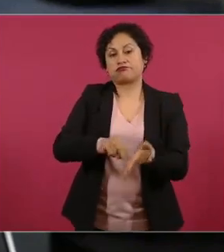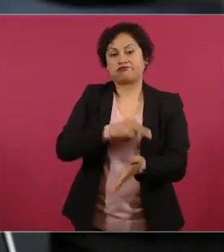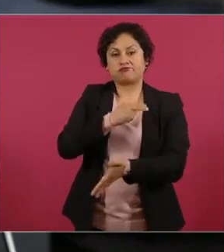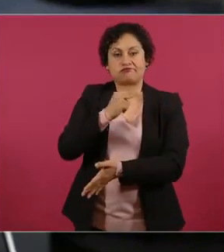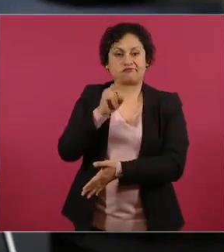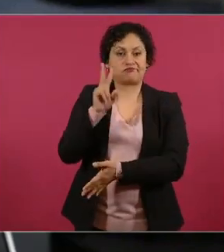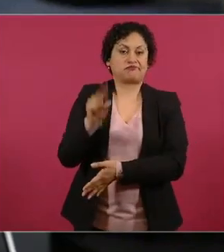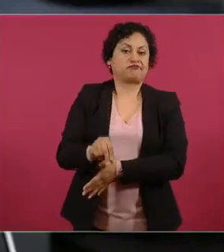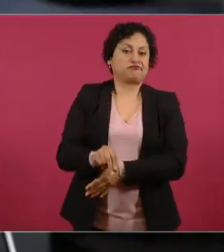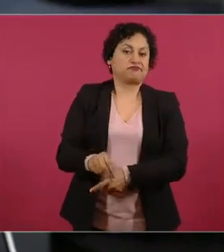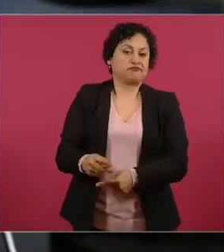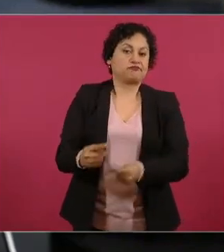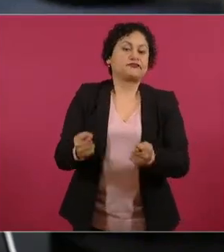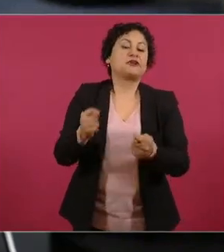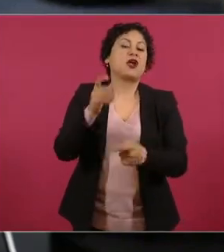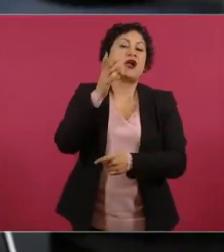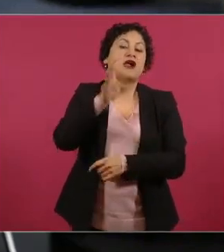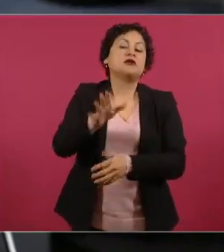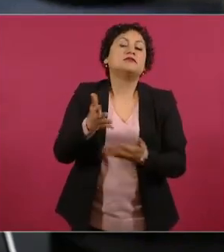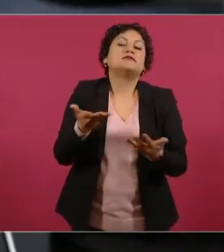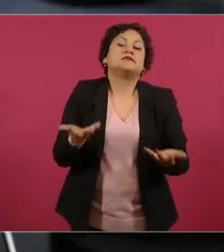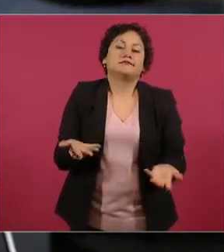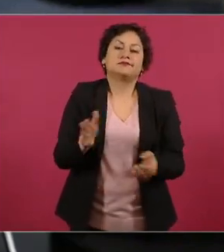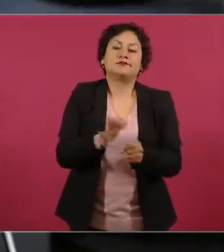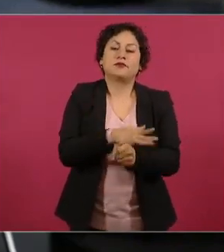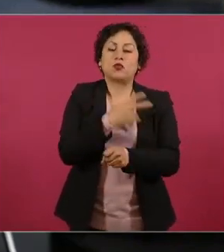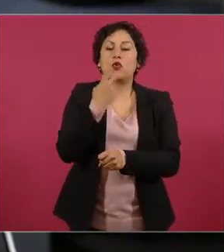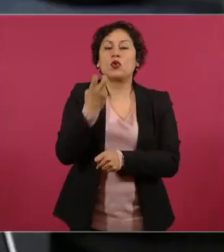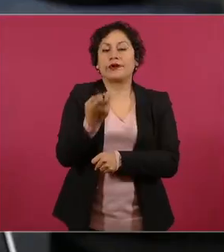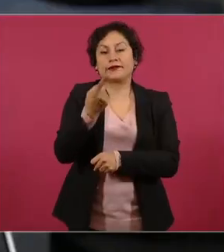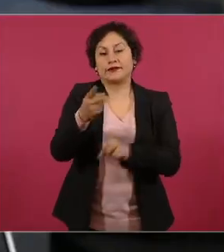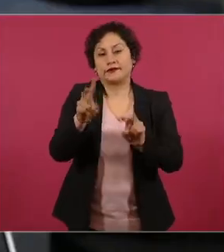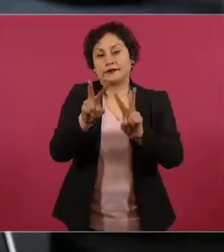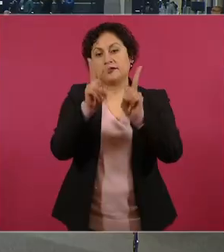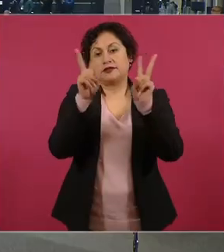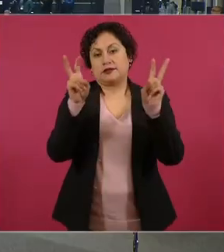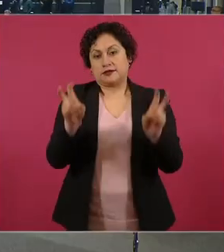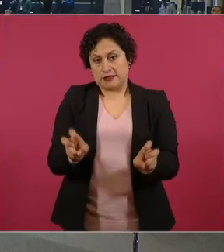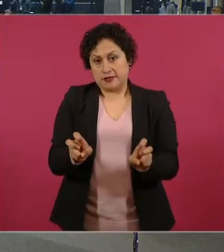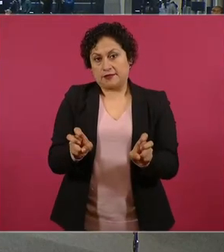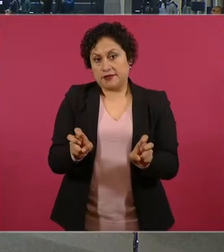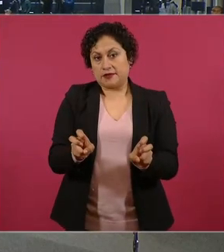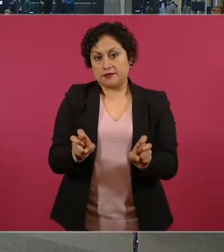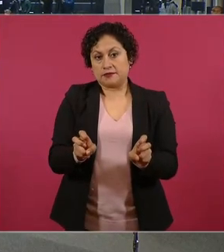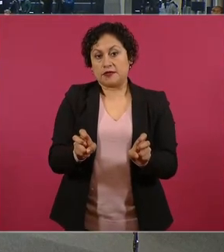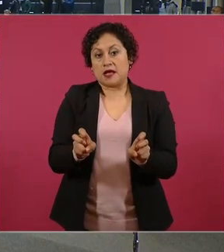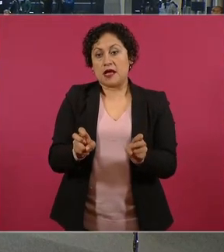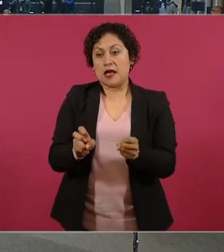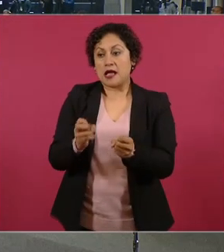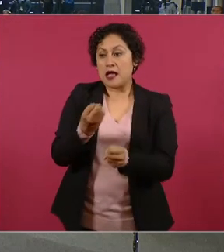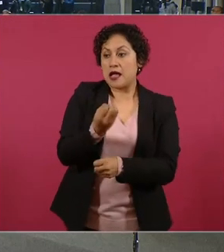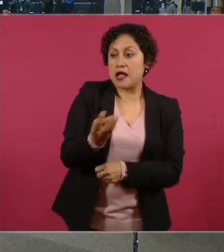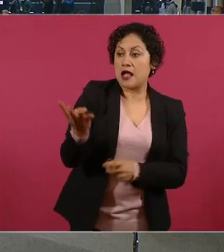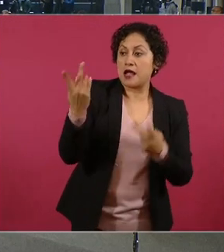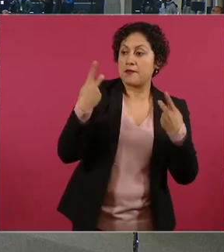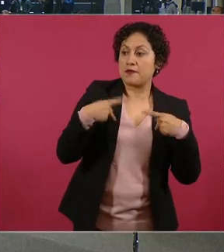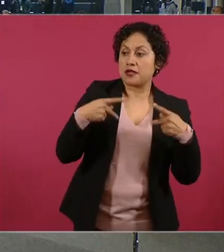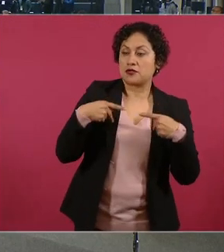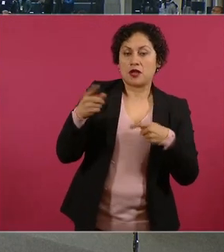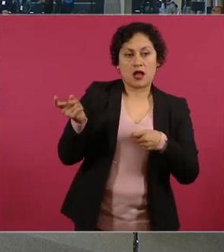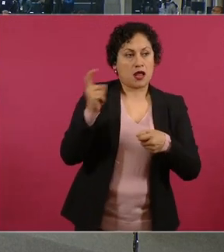Entonces, en torno a este tema, se nos acercaron trabajadores que no pertenecen a este sindicato